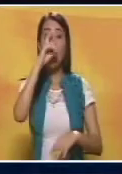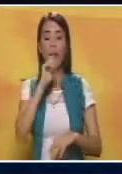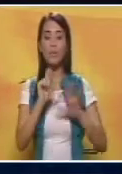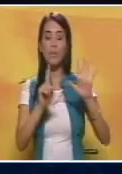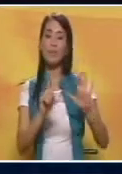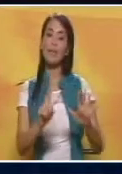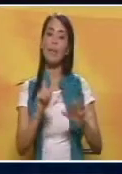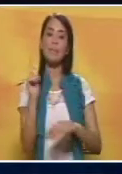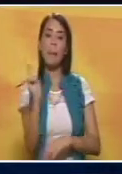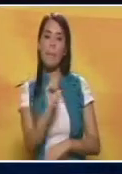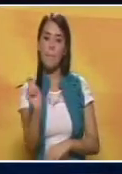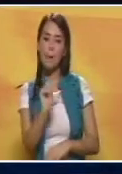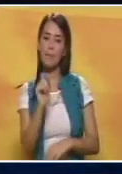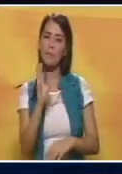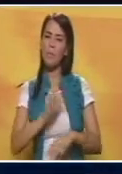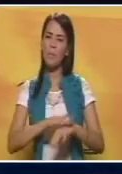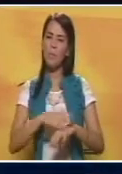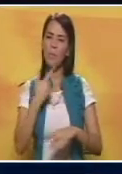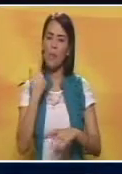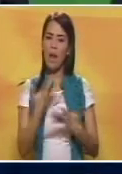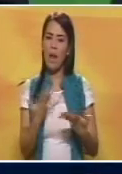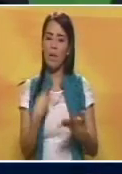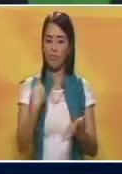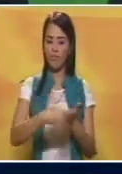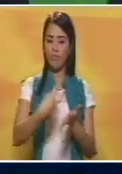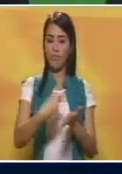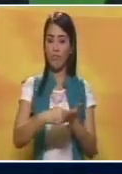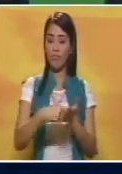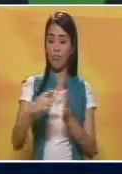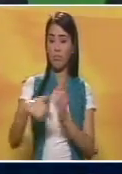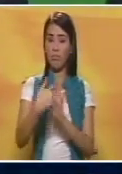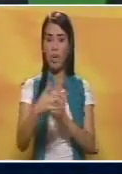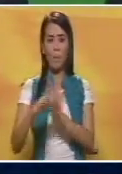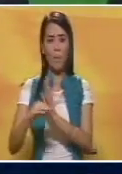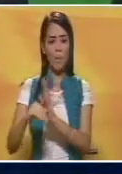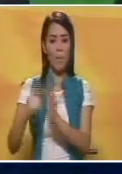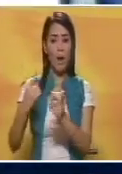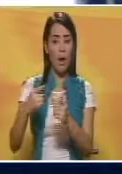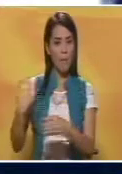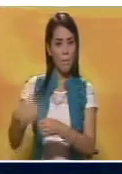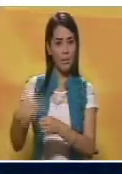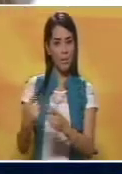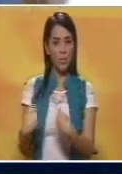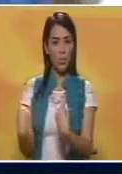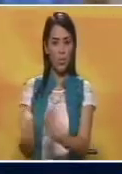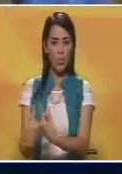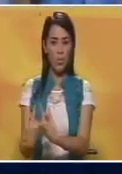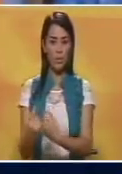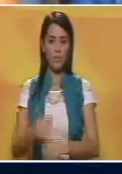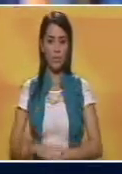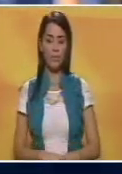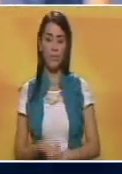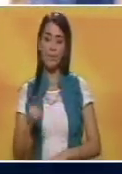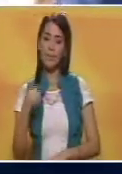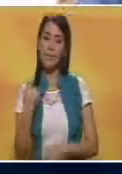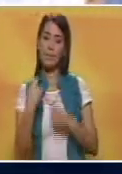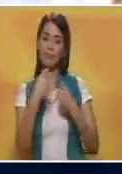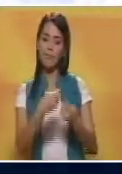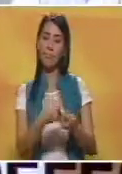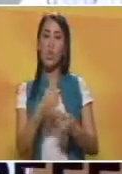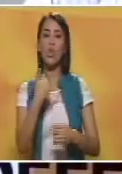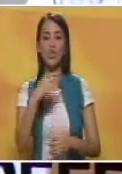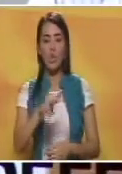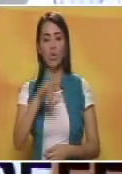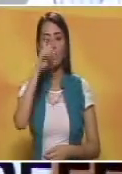meses por beneficiarse de un caso de corrupción en la estatal petrobras pena que fue ratificada y empleada hasta los